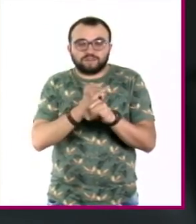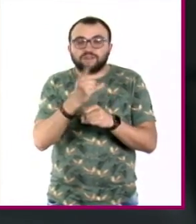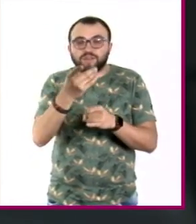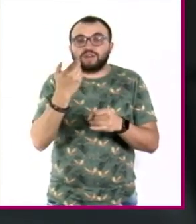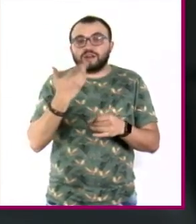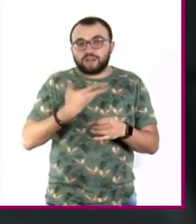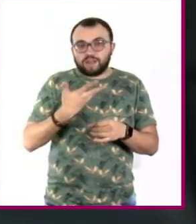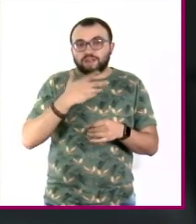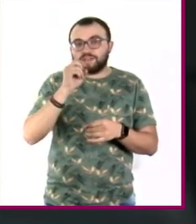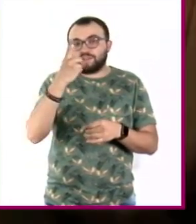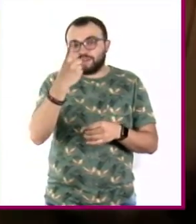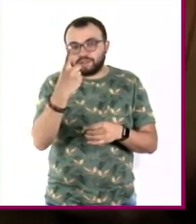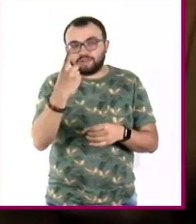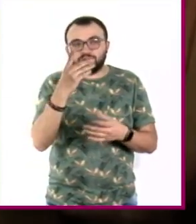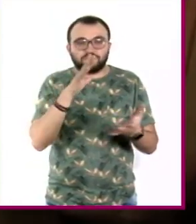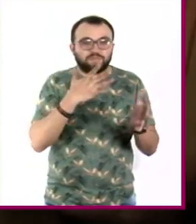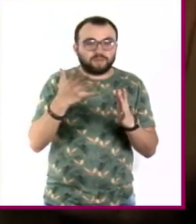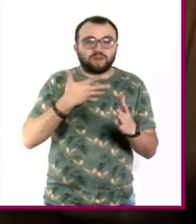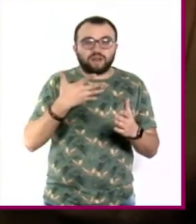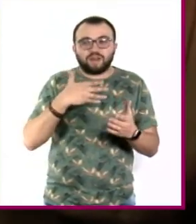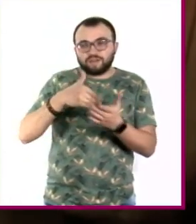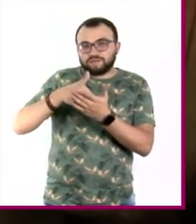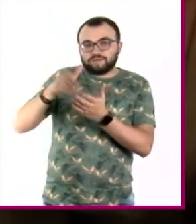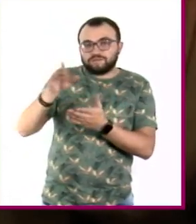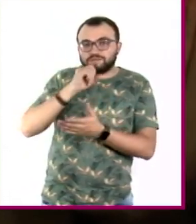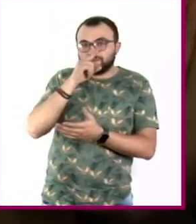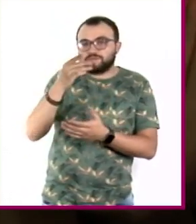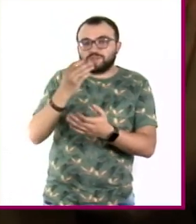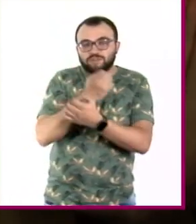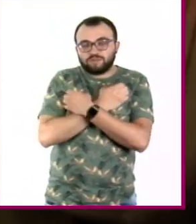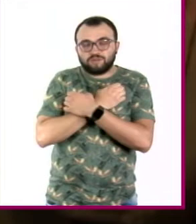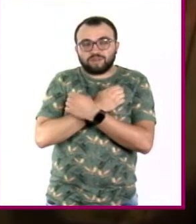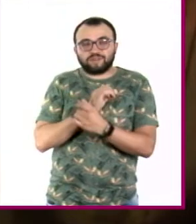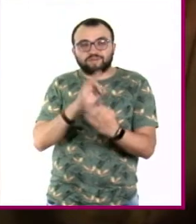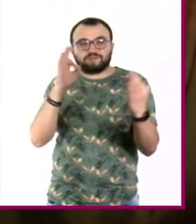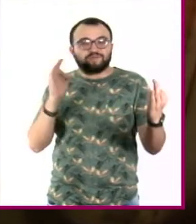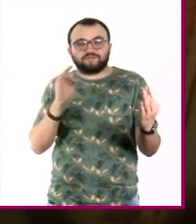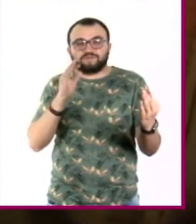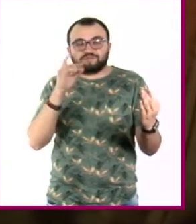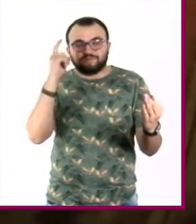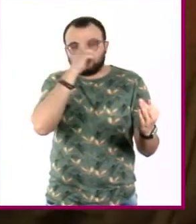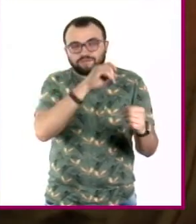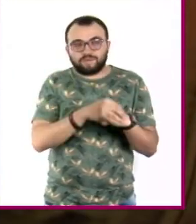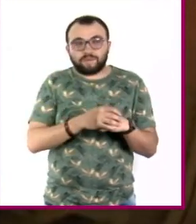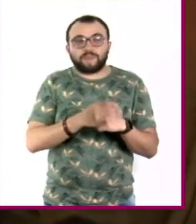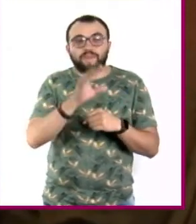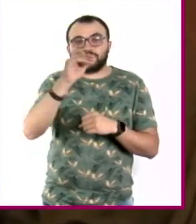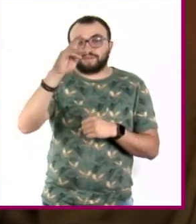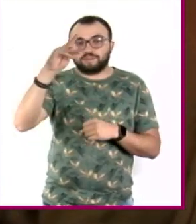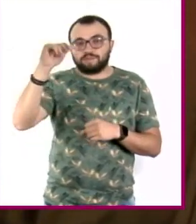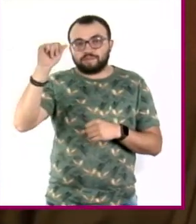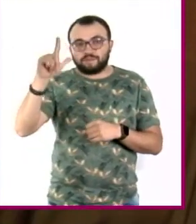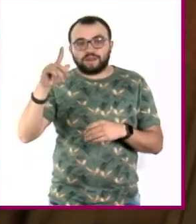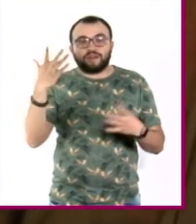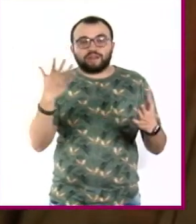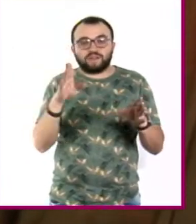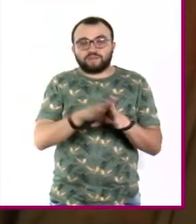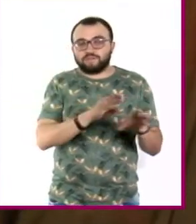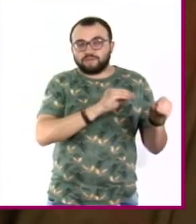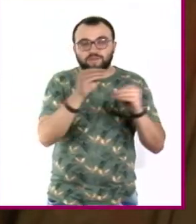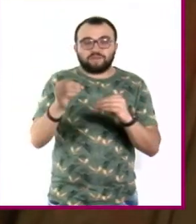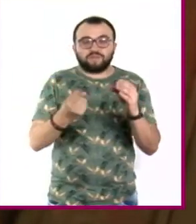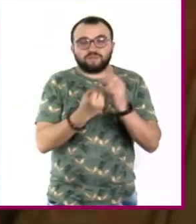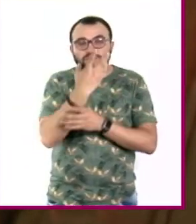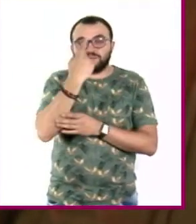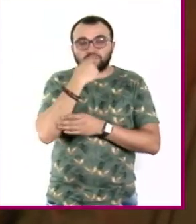de la educación a distancia. La CEPAL hizo las siguientes propuestas para universalizar el acceso a las nuevas tecnologías. Creación de